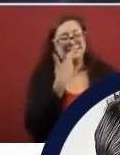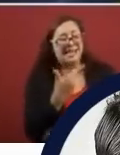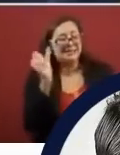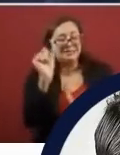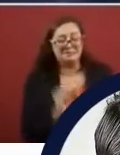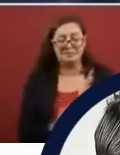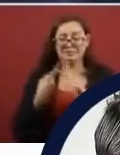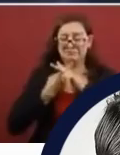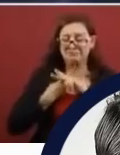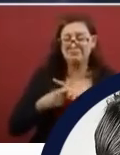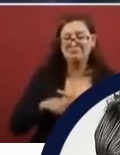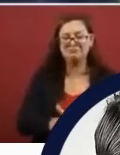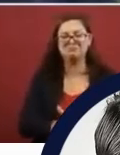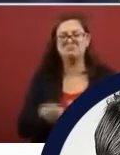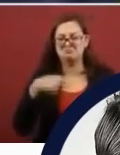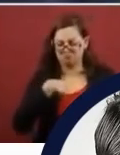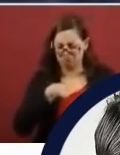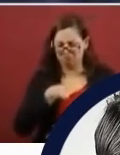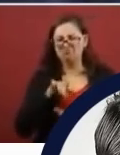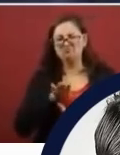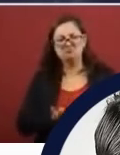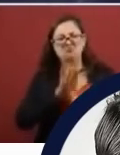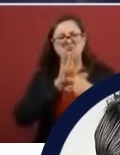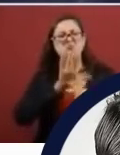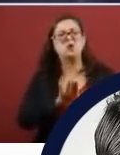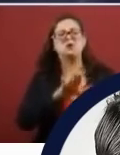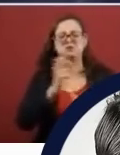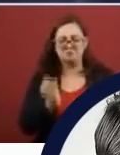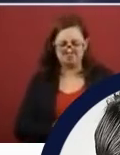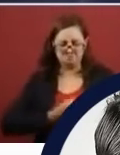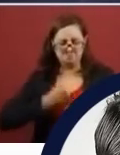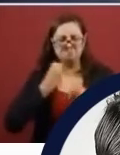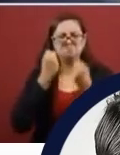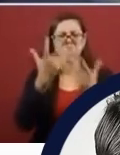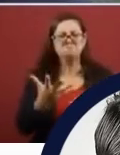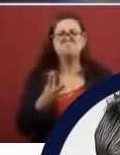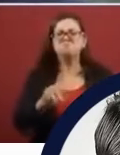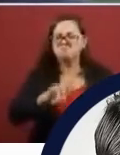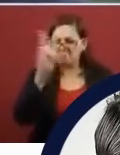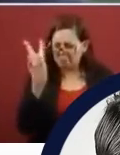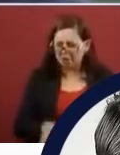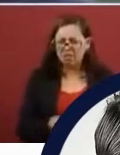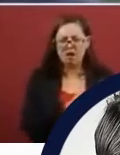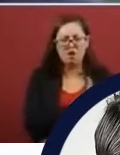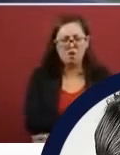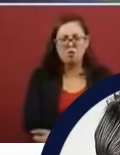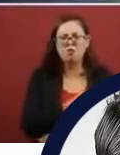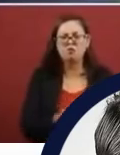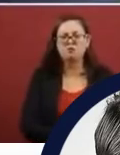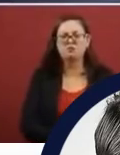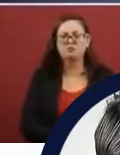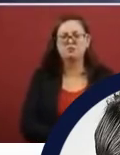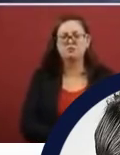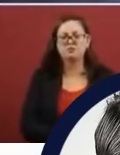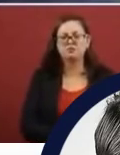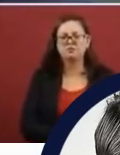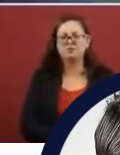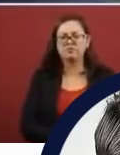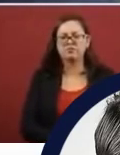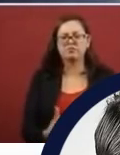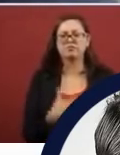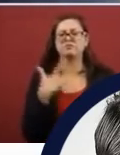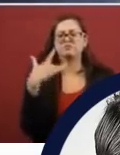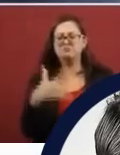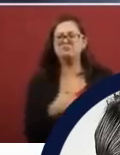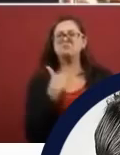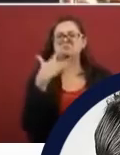que tutele la transición durante 5 años para sacar a los militares de la calle y reorientar la estrategia hacia una de pacificación y no de persecución. O